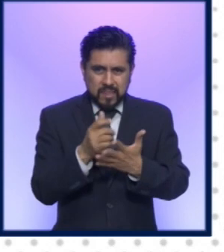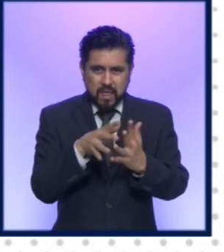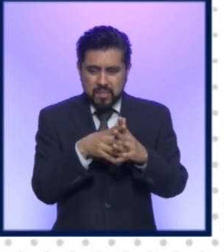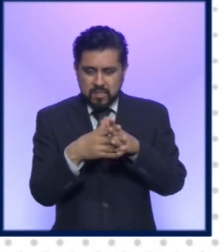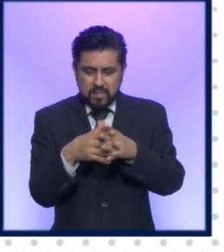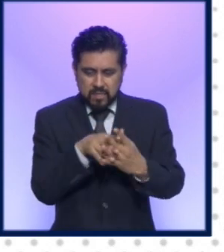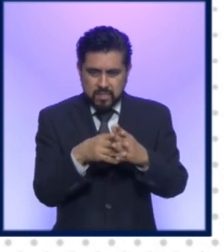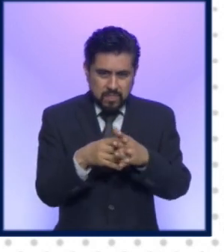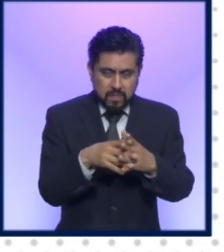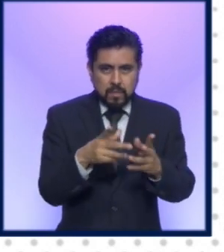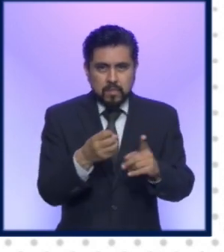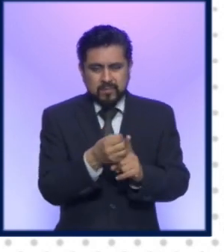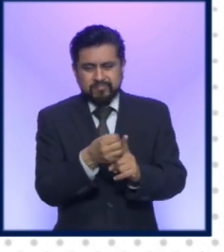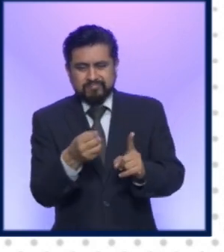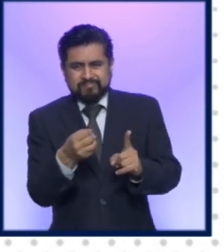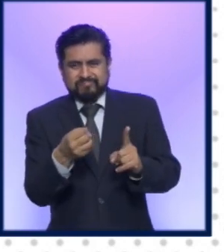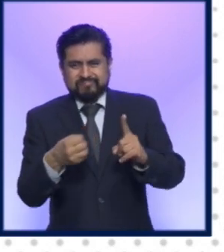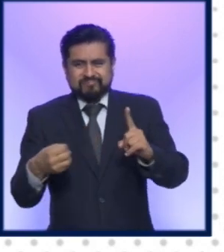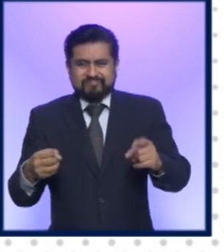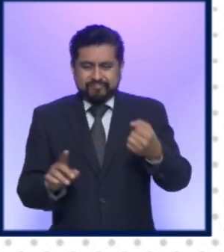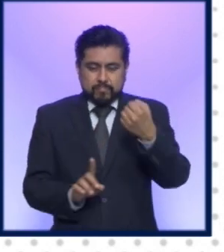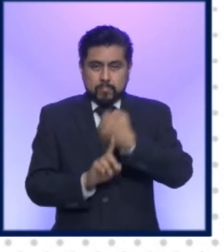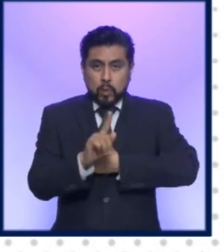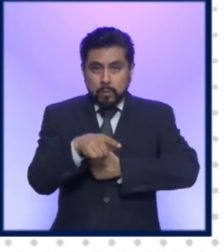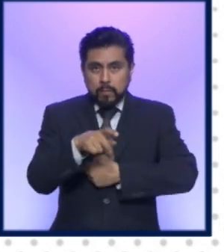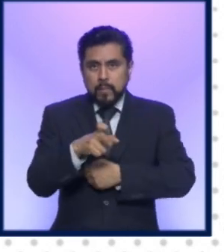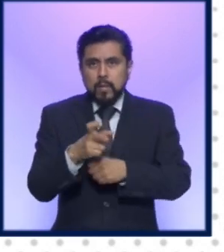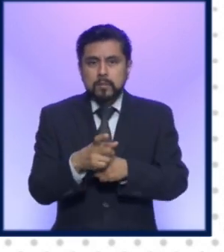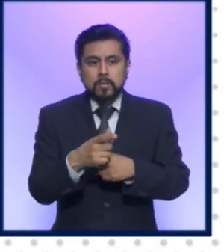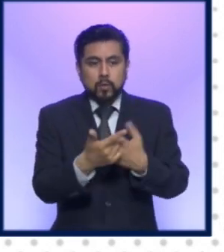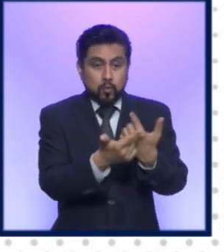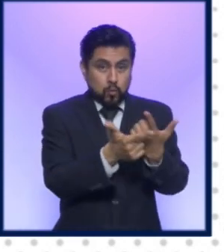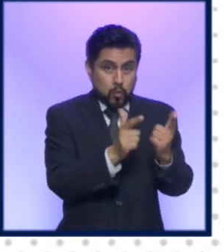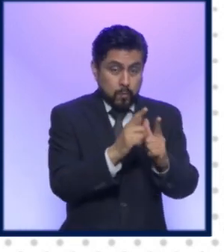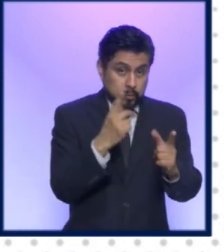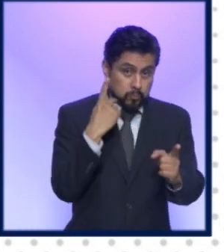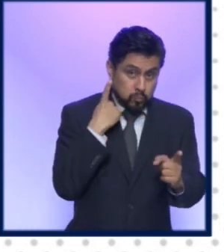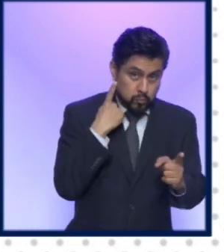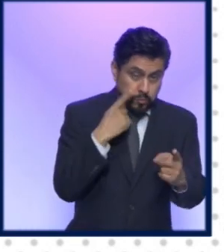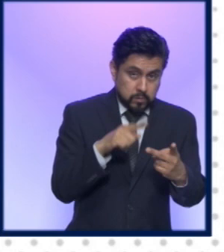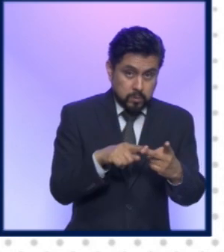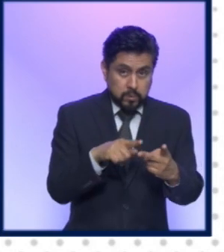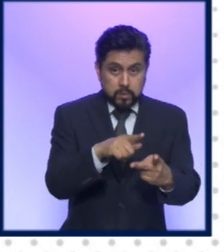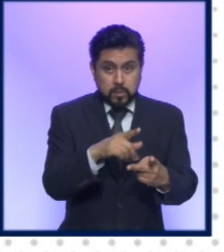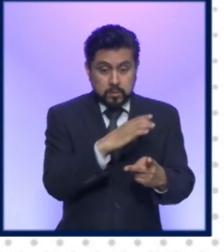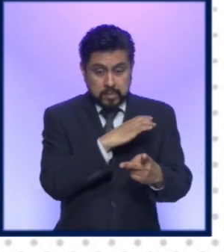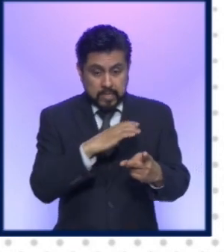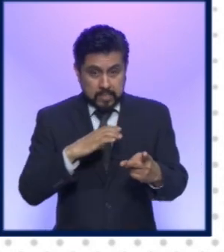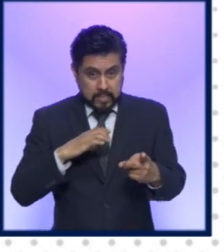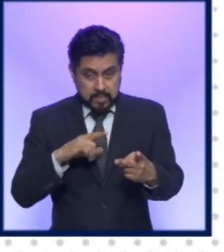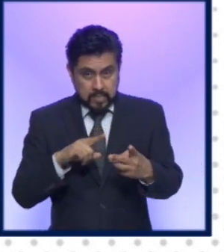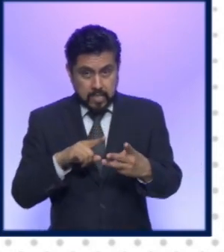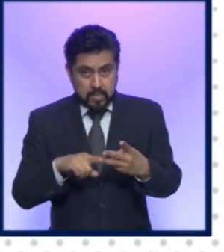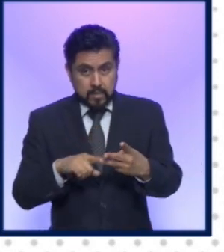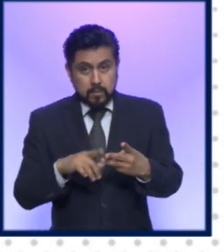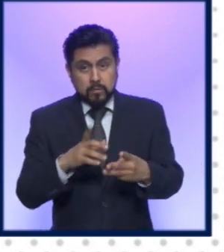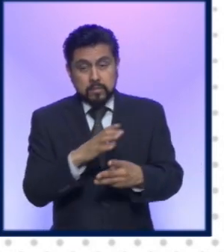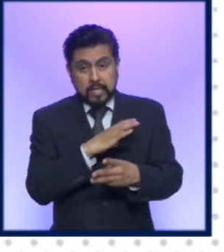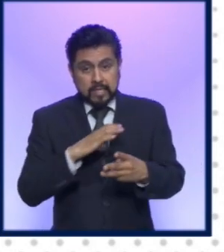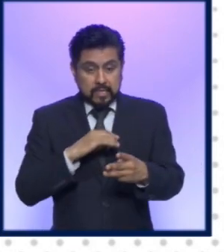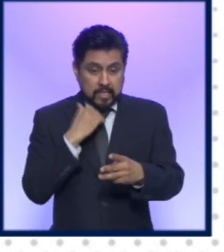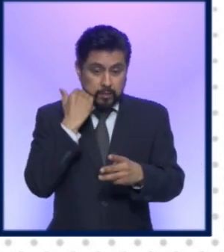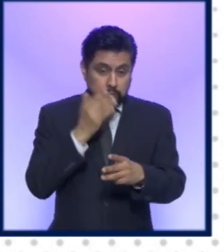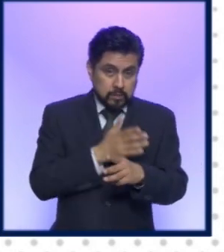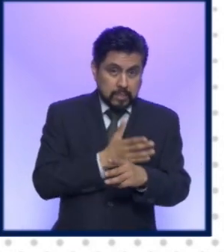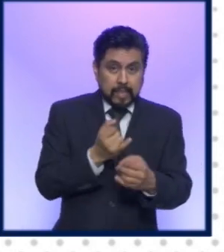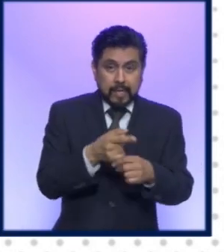electoral nacional esto es eh tanto partidos políticos como los precandidatos como en su caso los aspirantes a